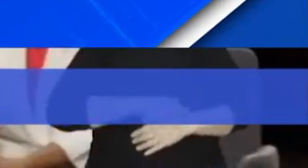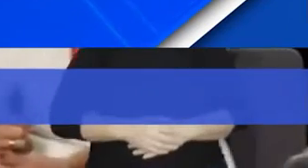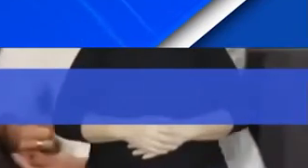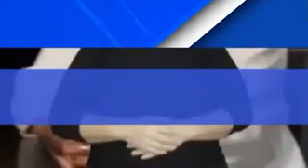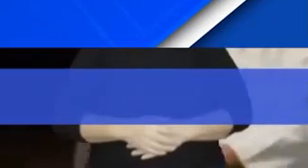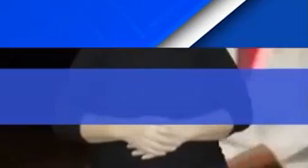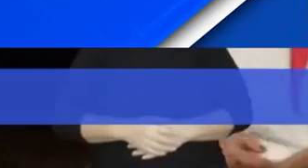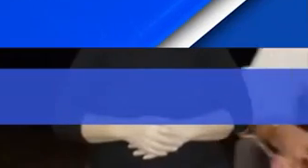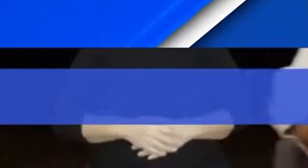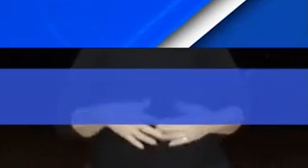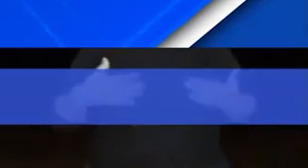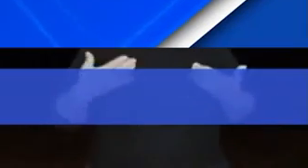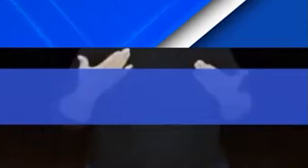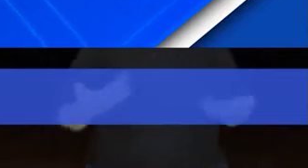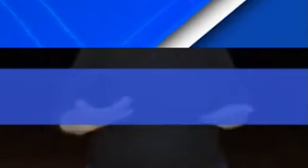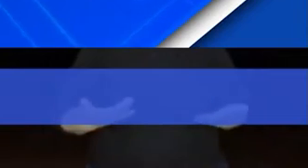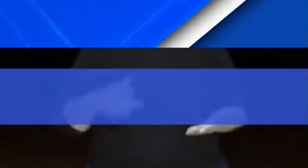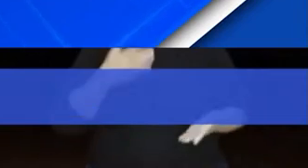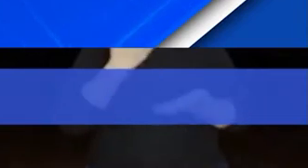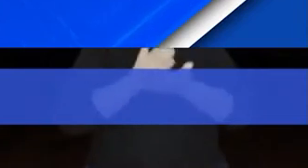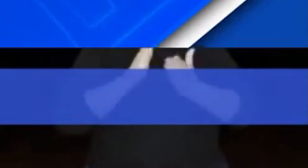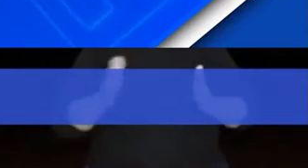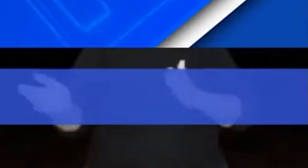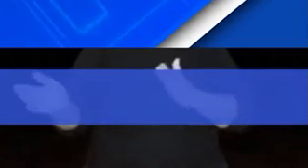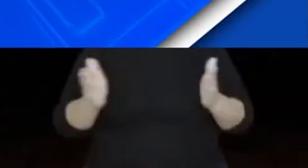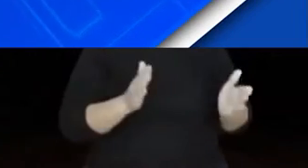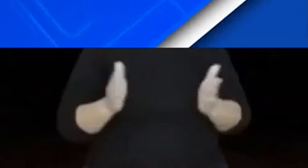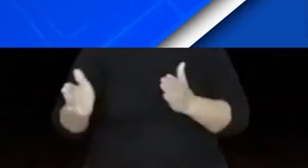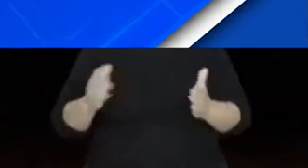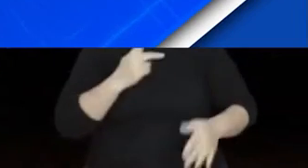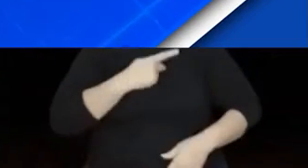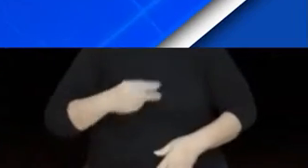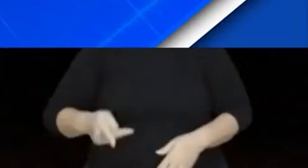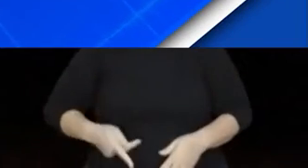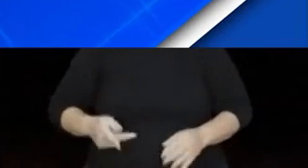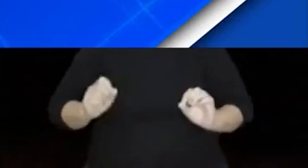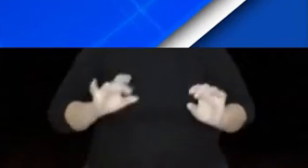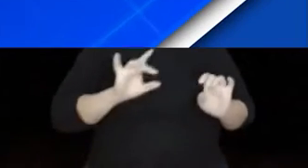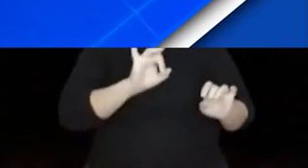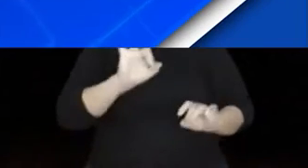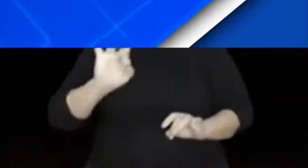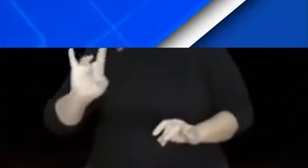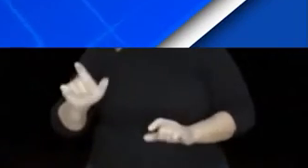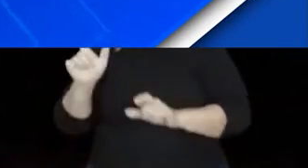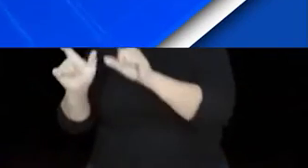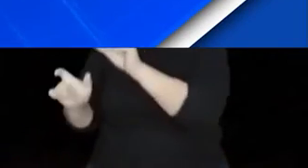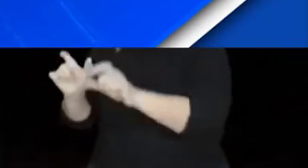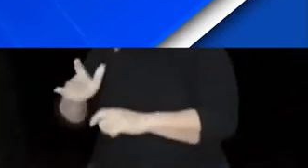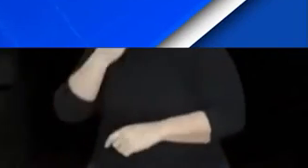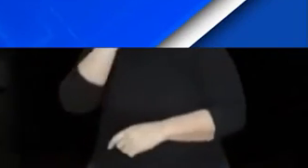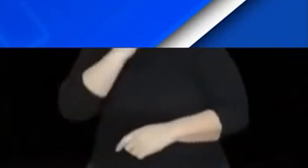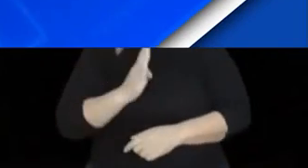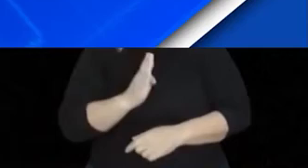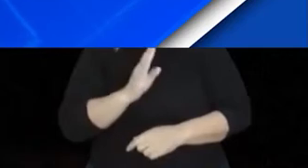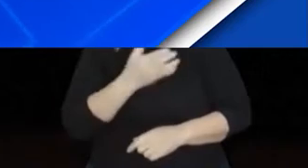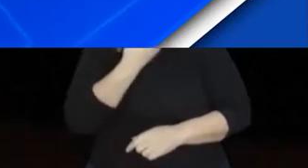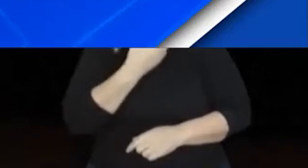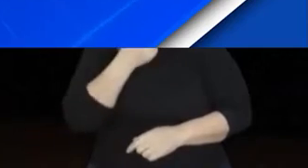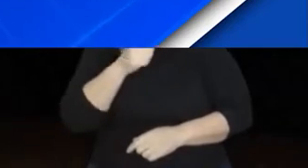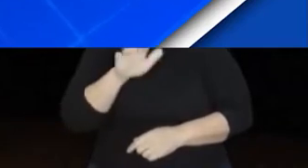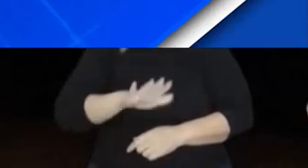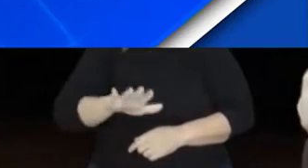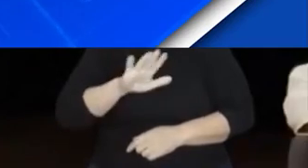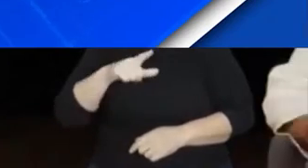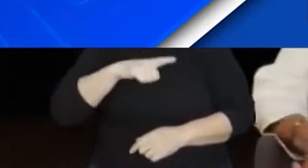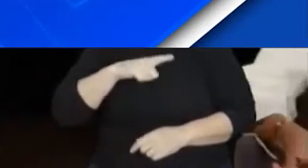cuando quiero decirles que si cuando termine este mandato todos los brasileños están tomando café almorzando